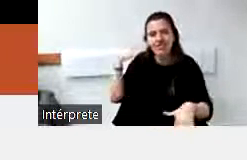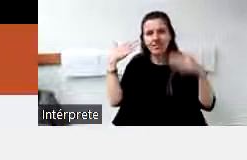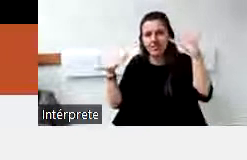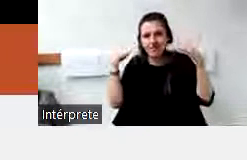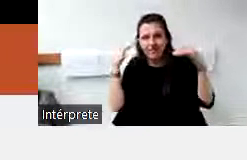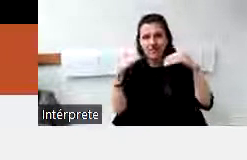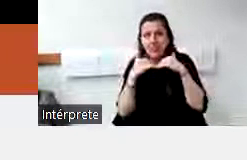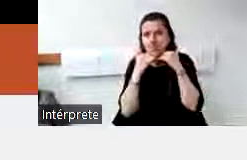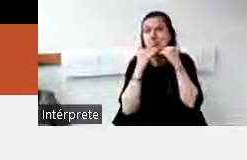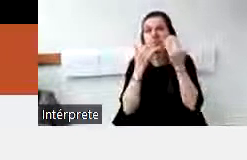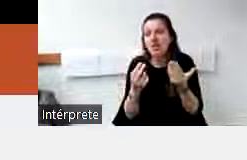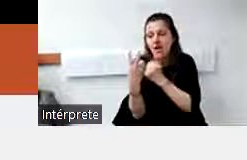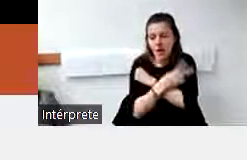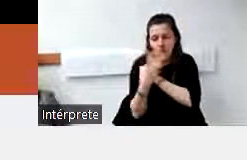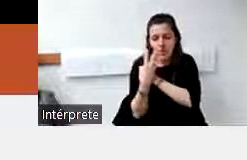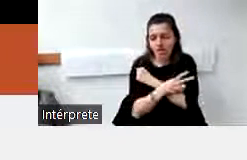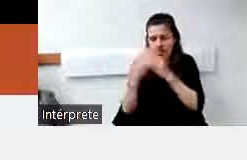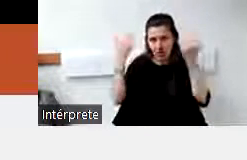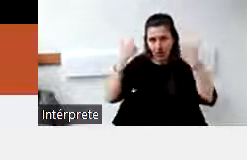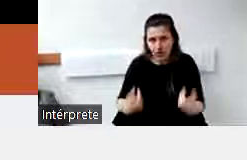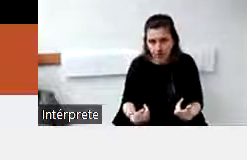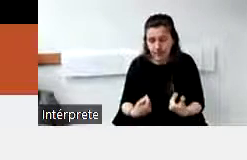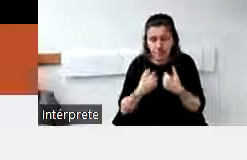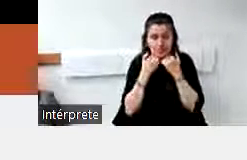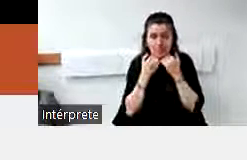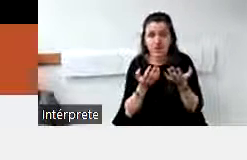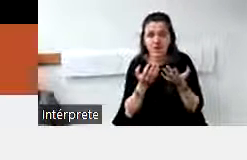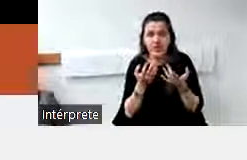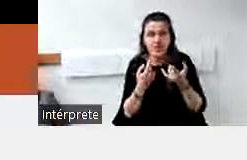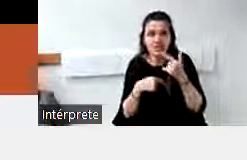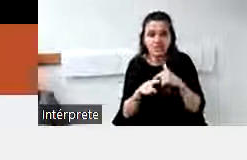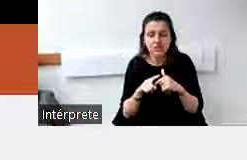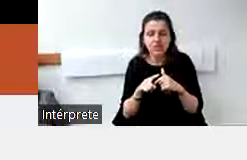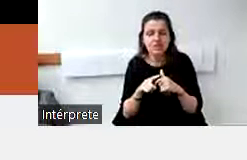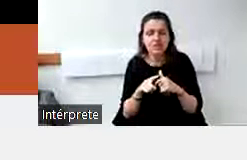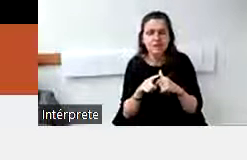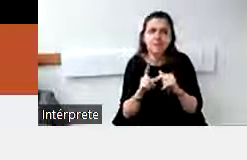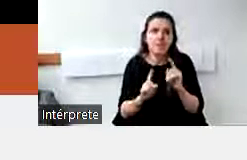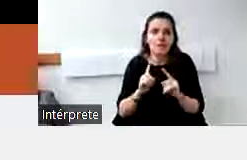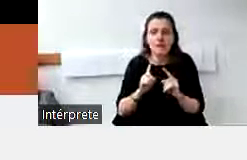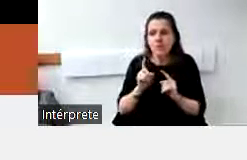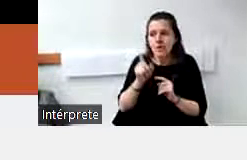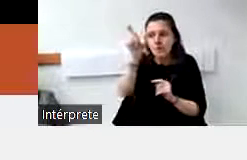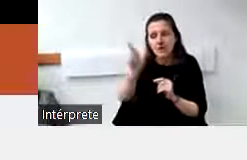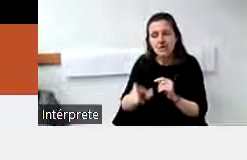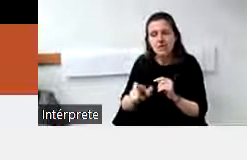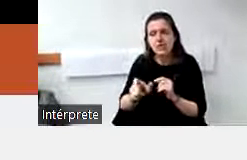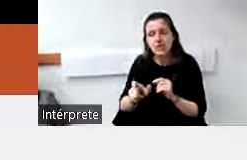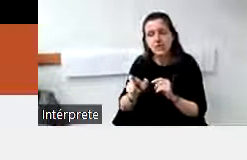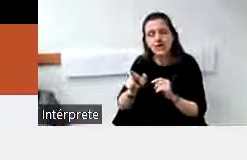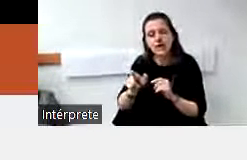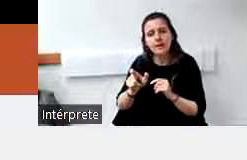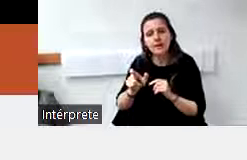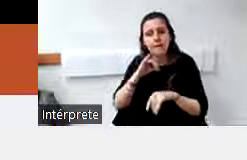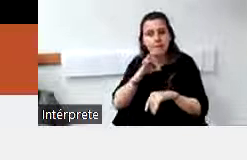cuerpo, para que tengan un canal directo con una persona que puede ser el profesional de la salud, pero tiene que